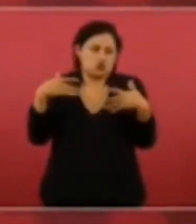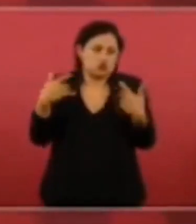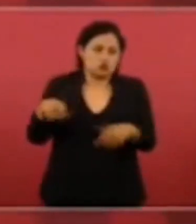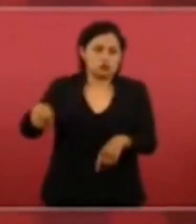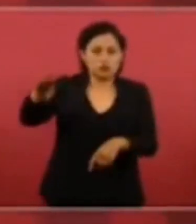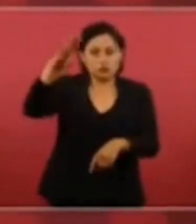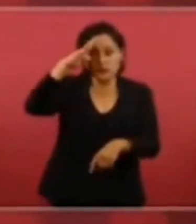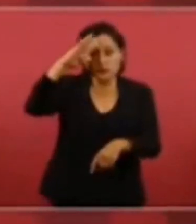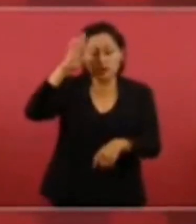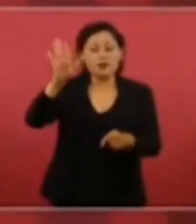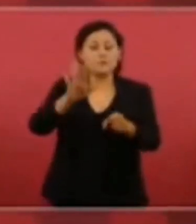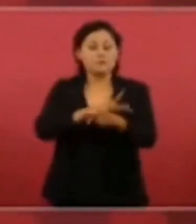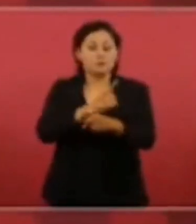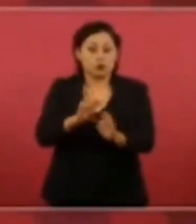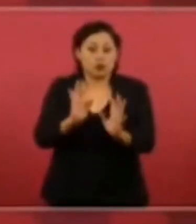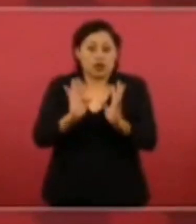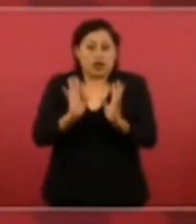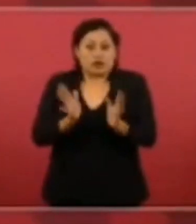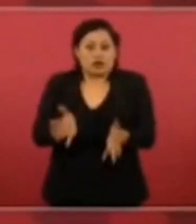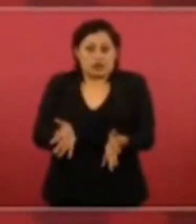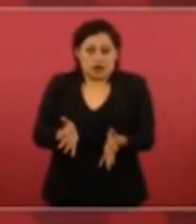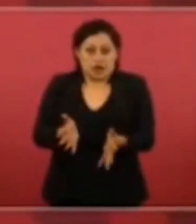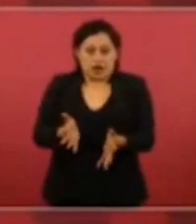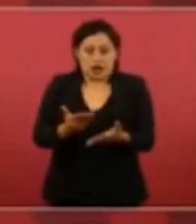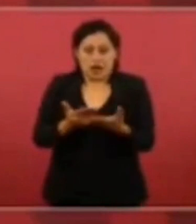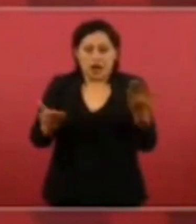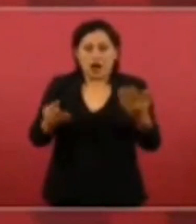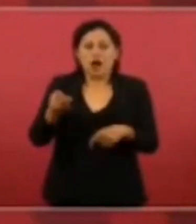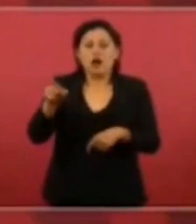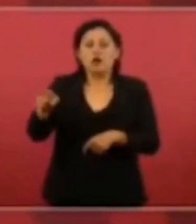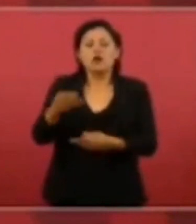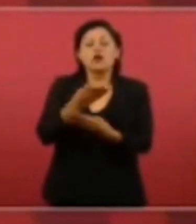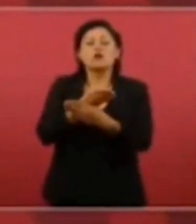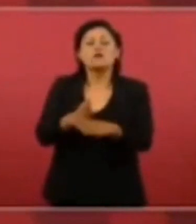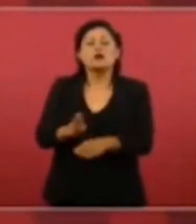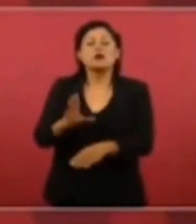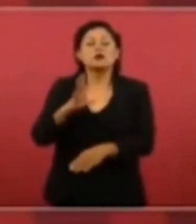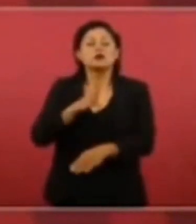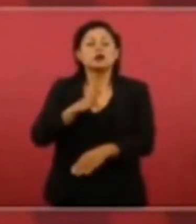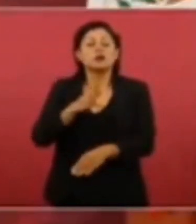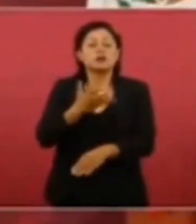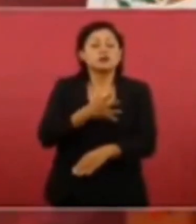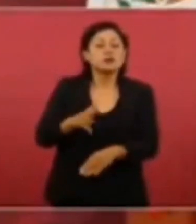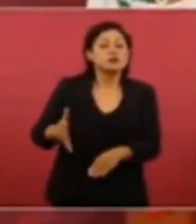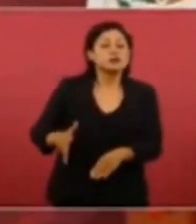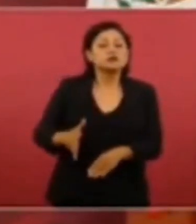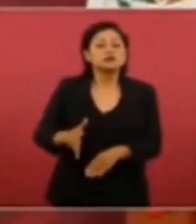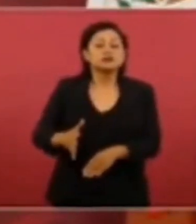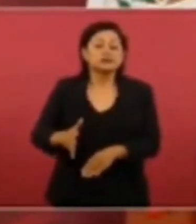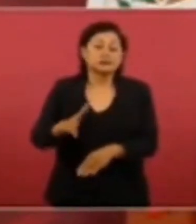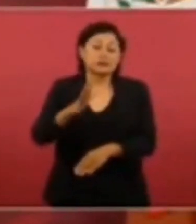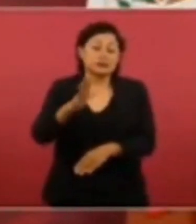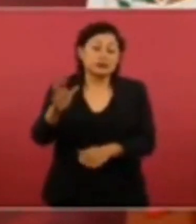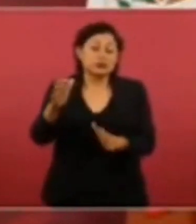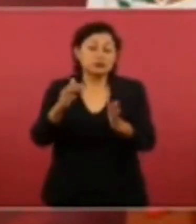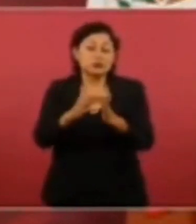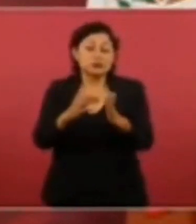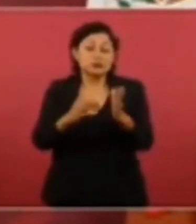el banco va a manejar cerca de 500 mil millones de pesos, pero para el